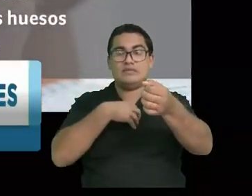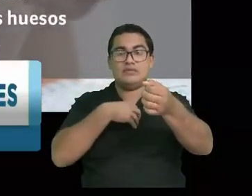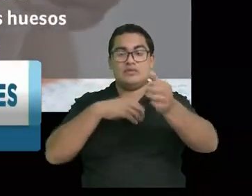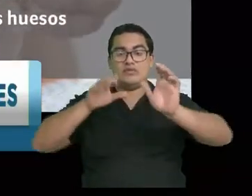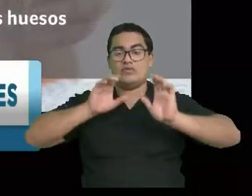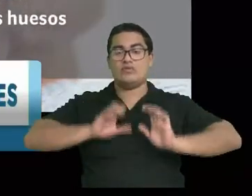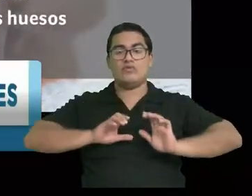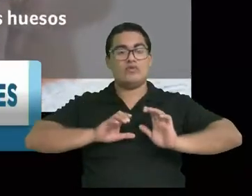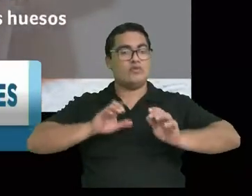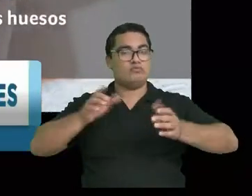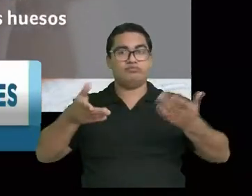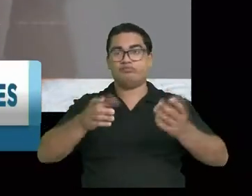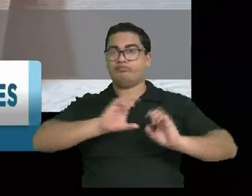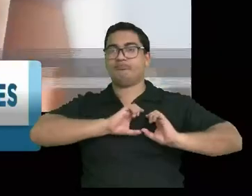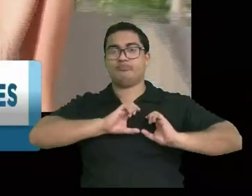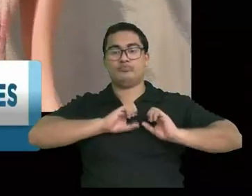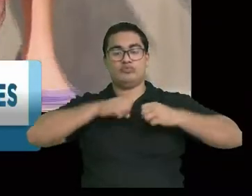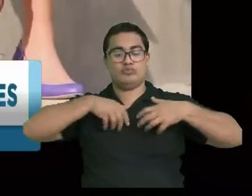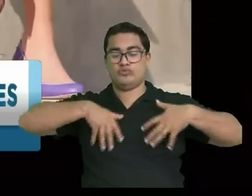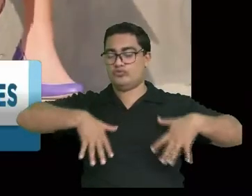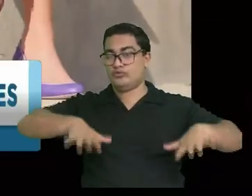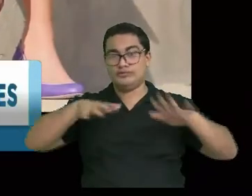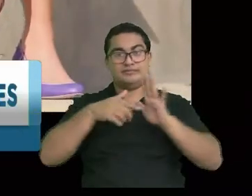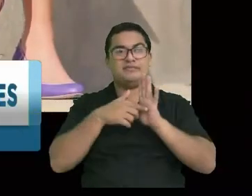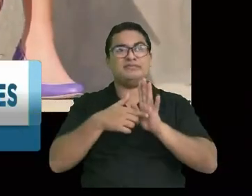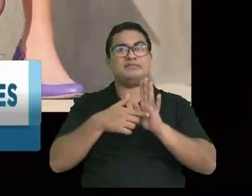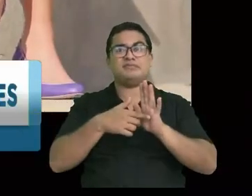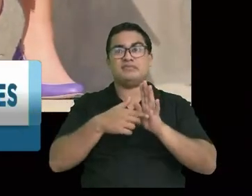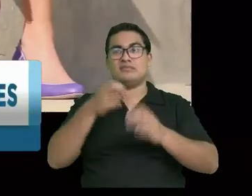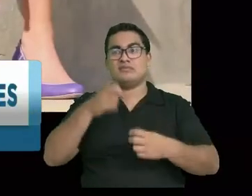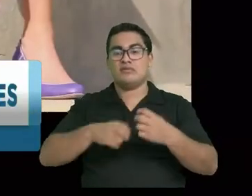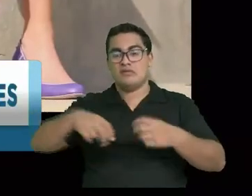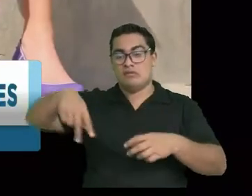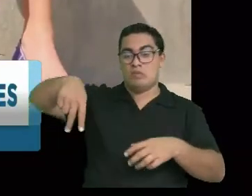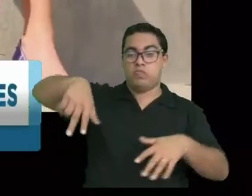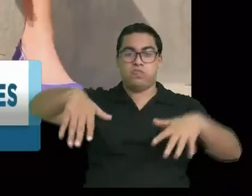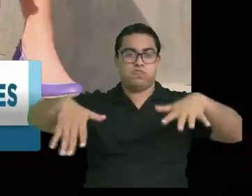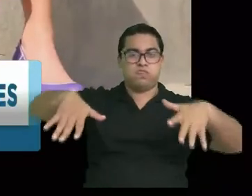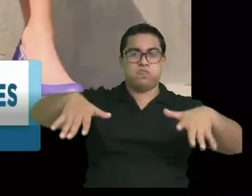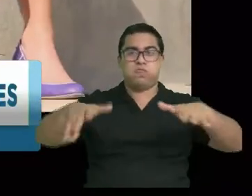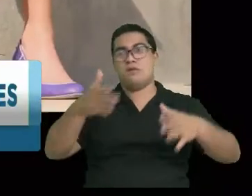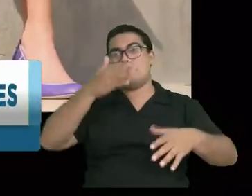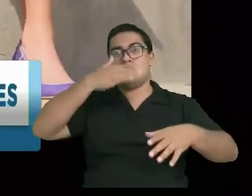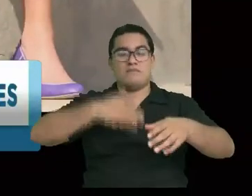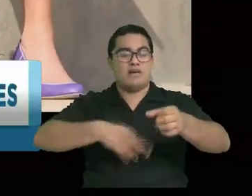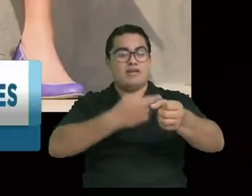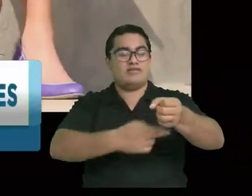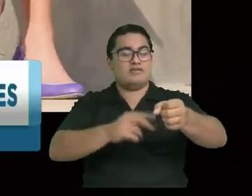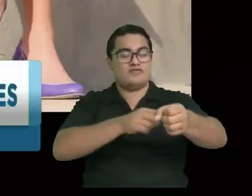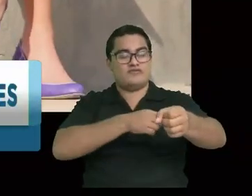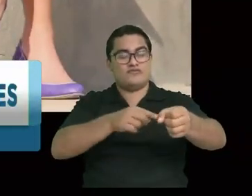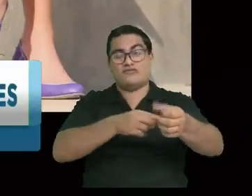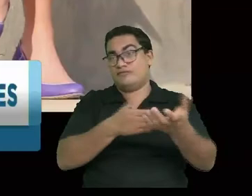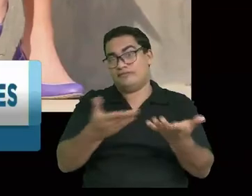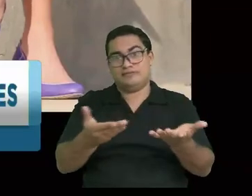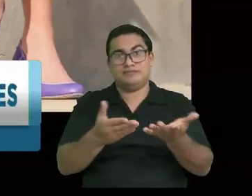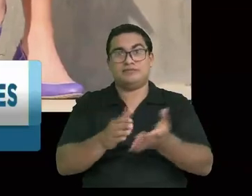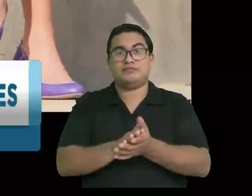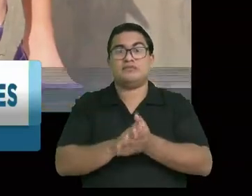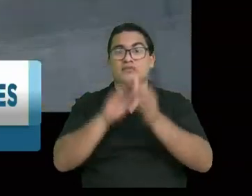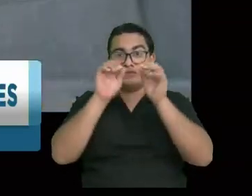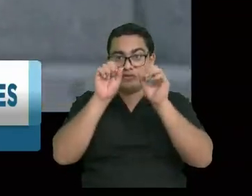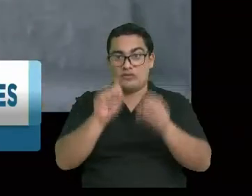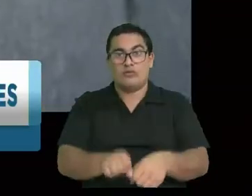muscular. Entonces, una alteración en el equilibrio muscular sí puede contribuir a una mala circulación. Puede ser el detonante